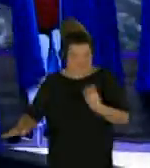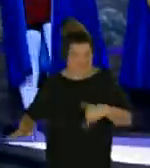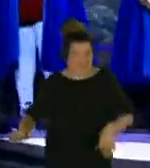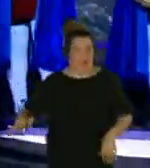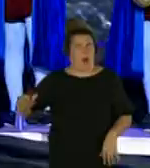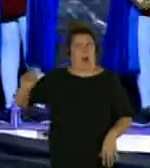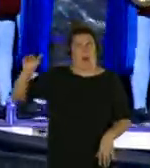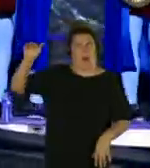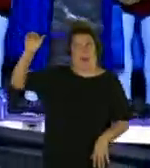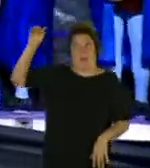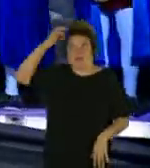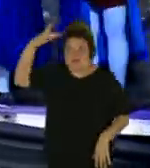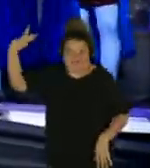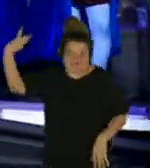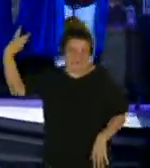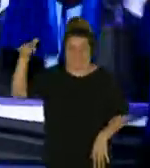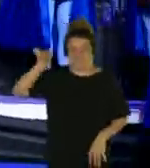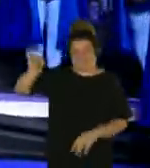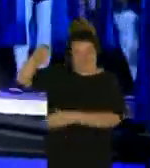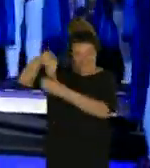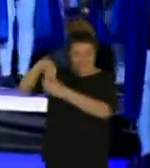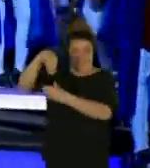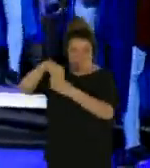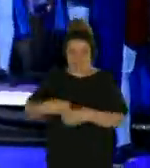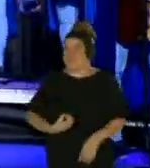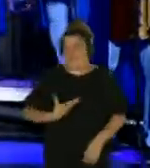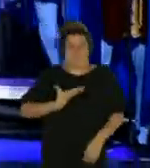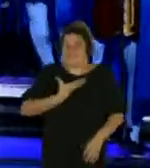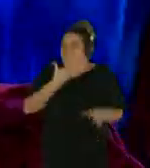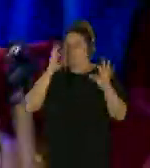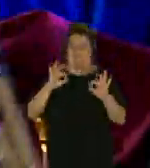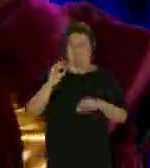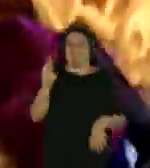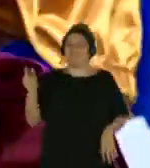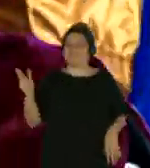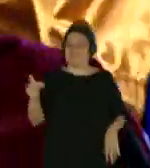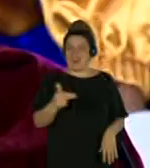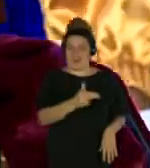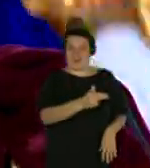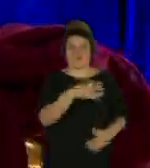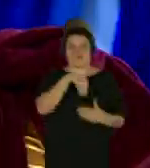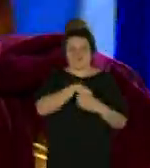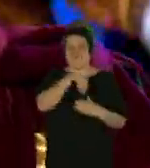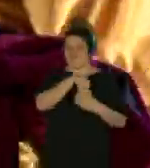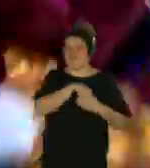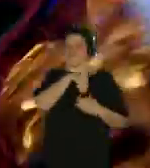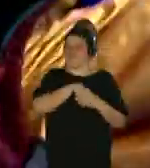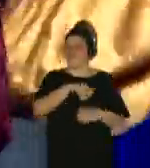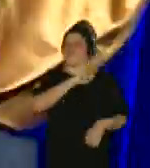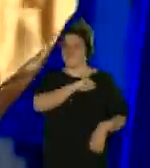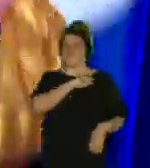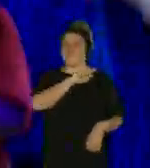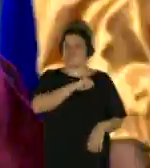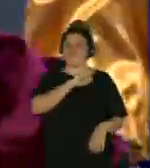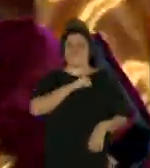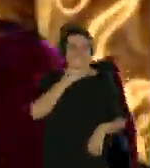alma siempre llevará el orgullo de ser chicharrero y cantar el Ni